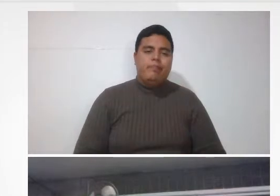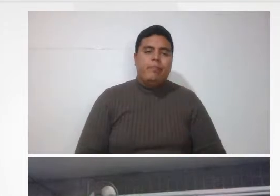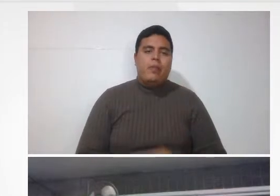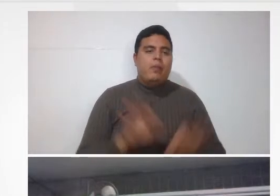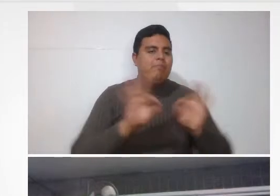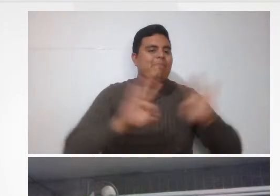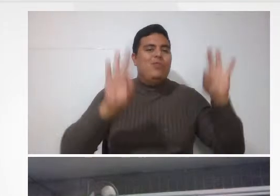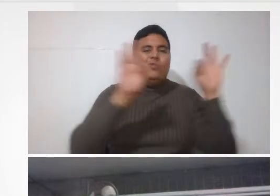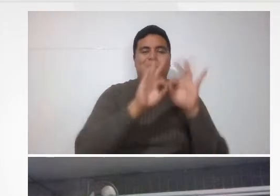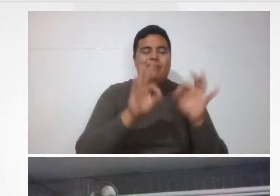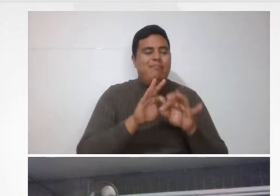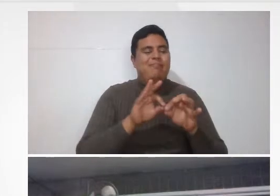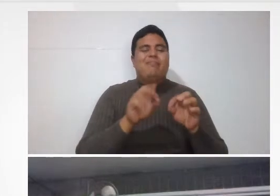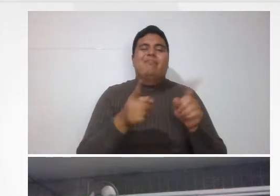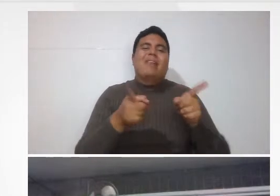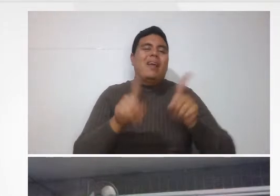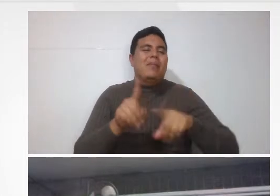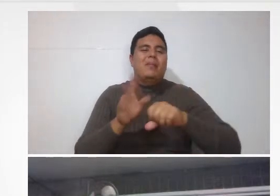Puntualidad.